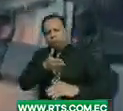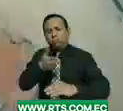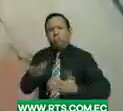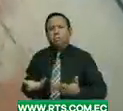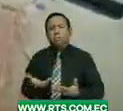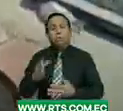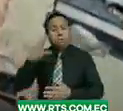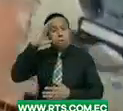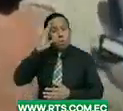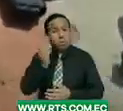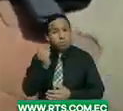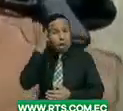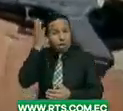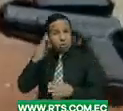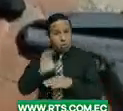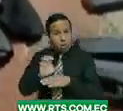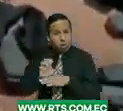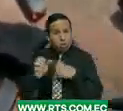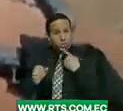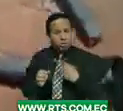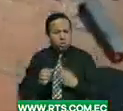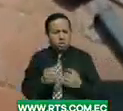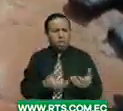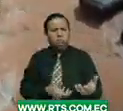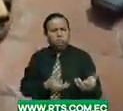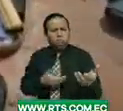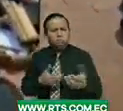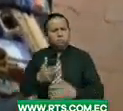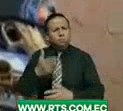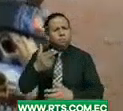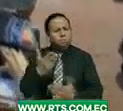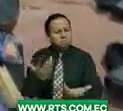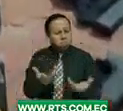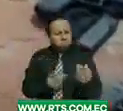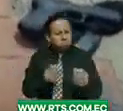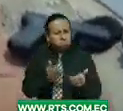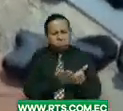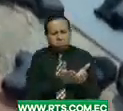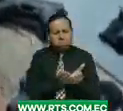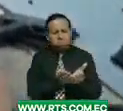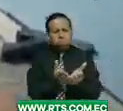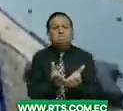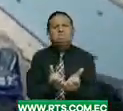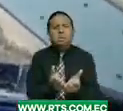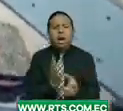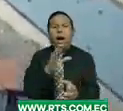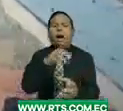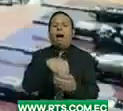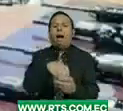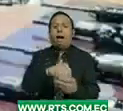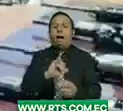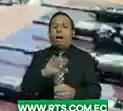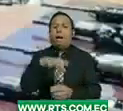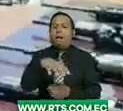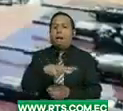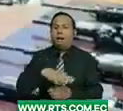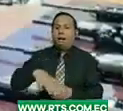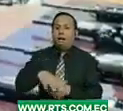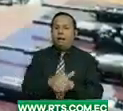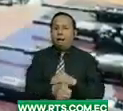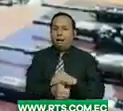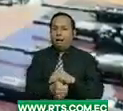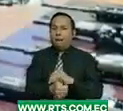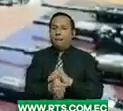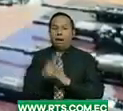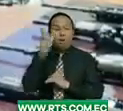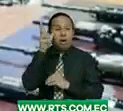Ecuador sospecha que los fusiles y pistolas iban a ser utilizados en el Ecuador continental. Se sospecha que eran para